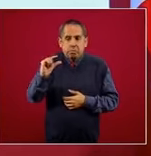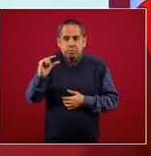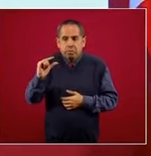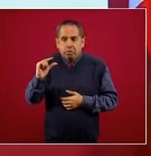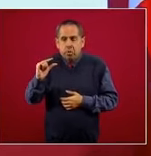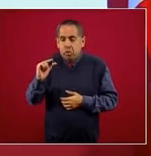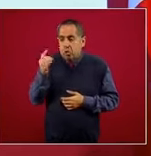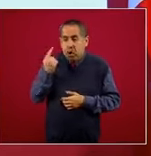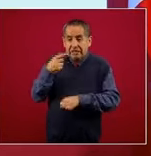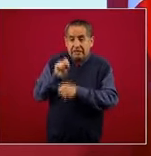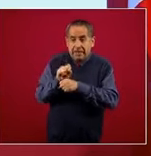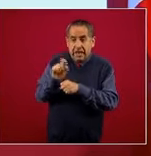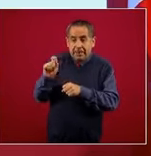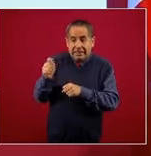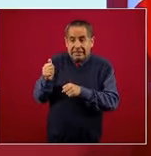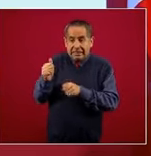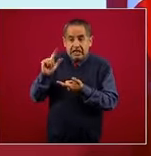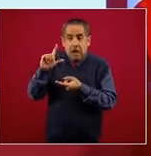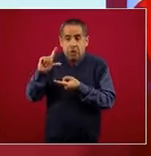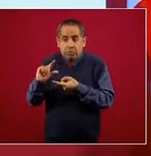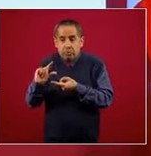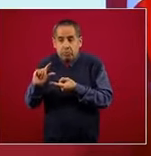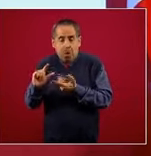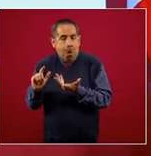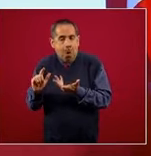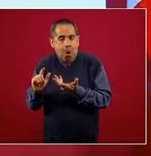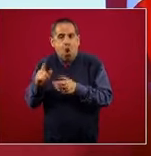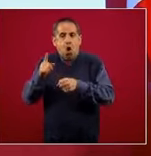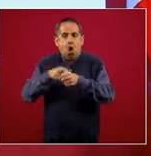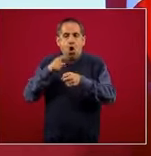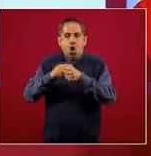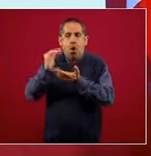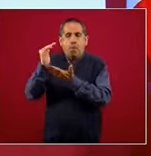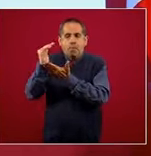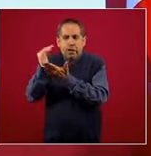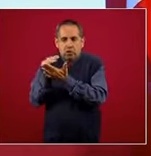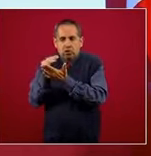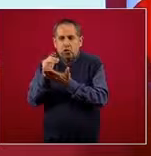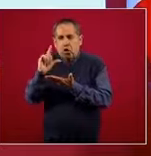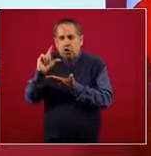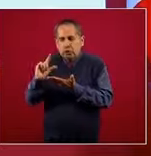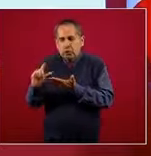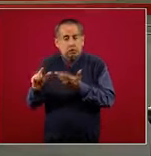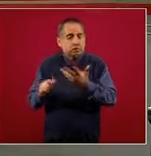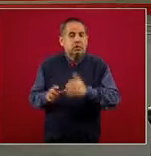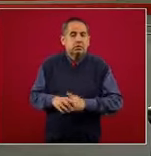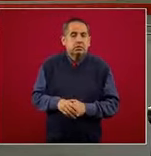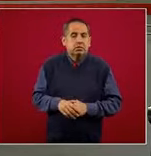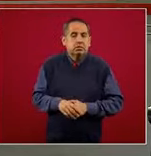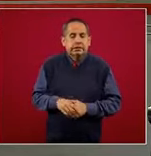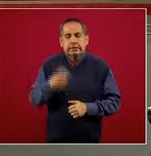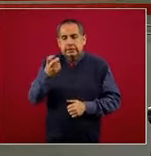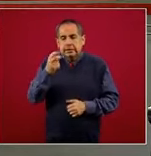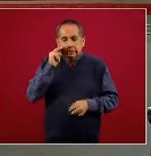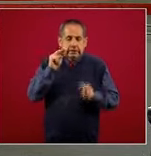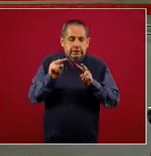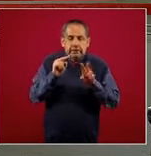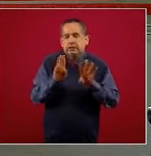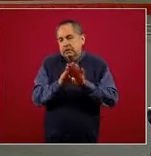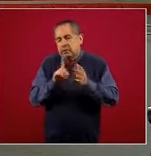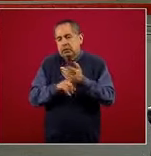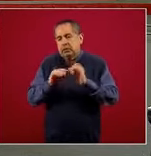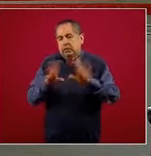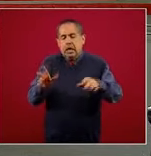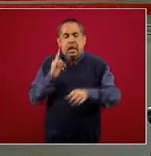la semana 26, por eso disminuye la intensidad y es menor también el número. Y entonces esto nos permite precisamente